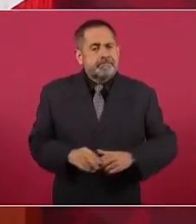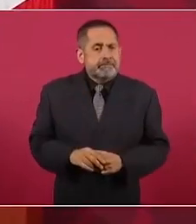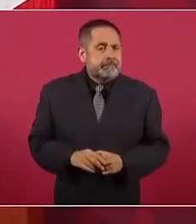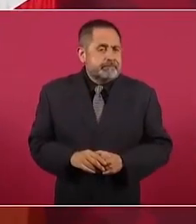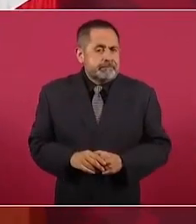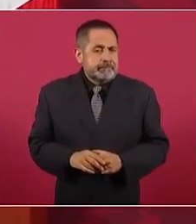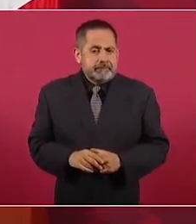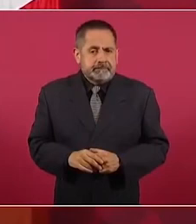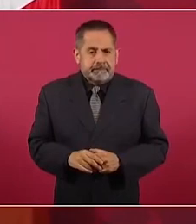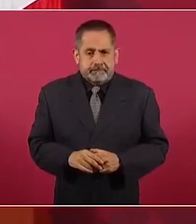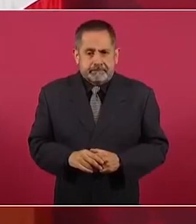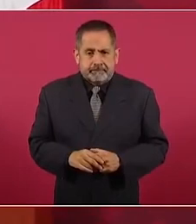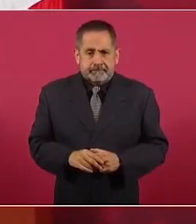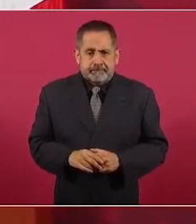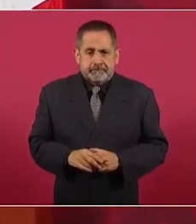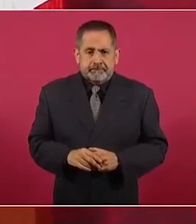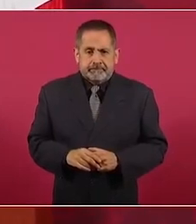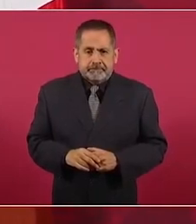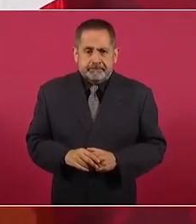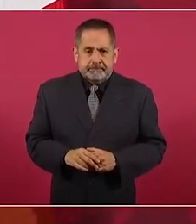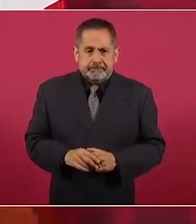Es que